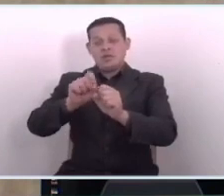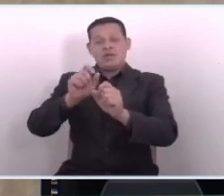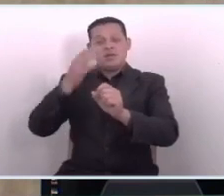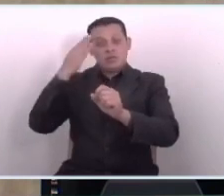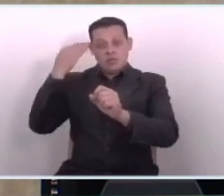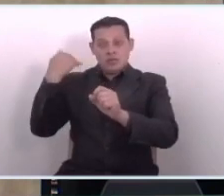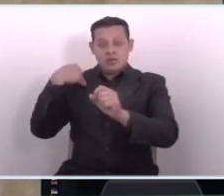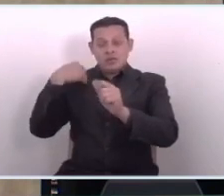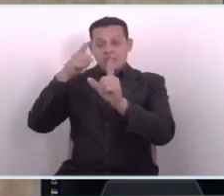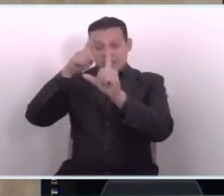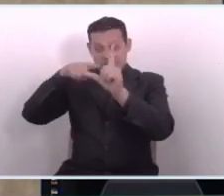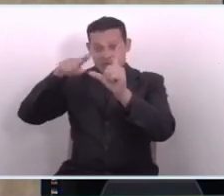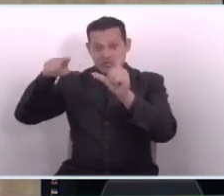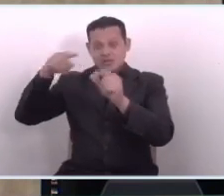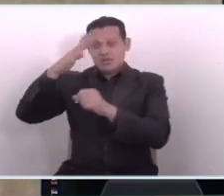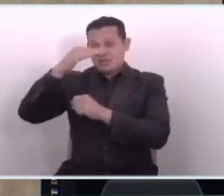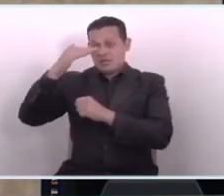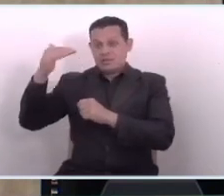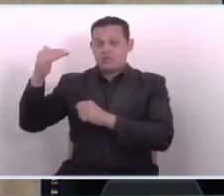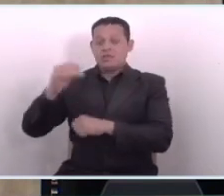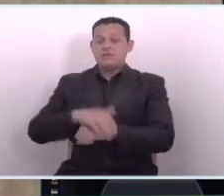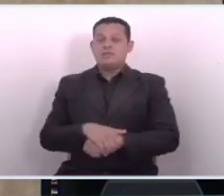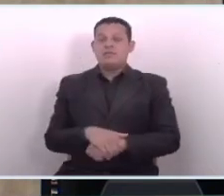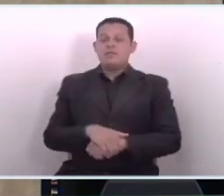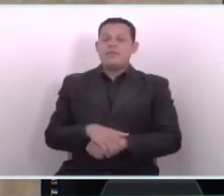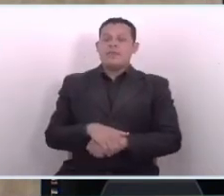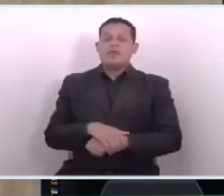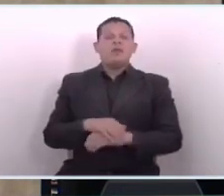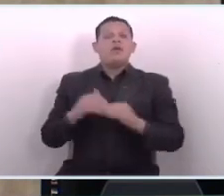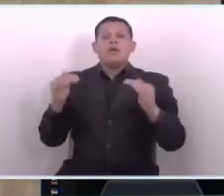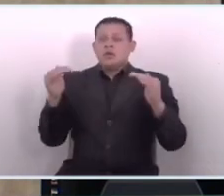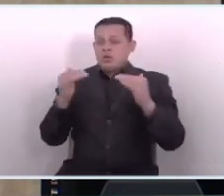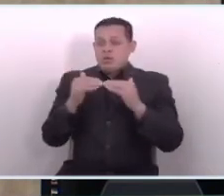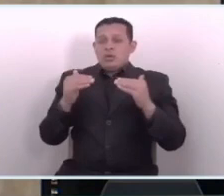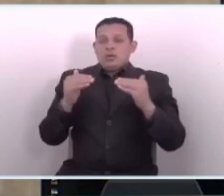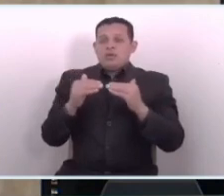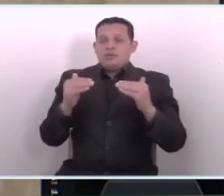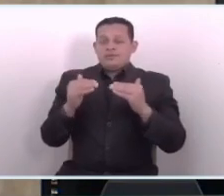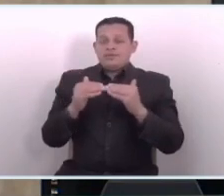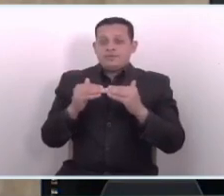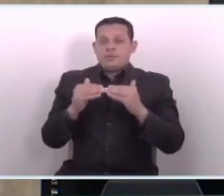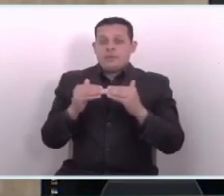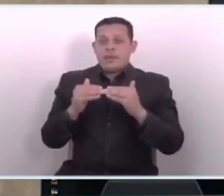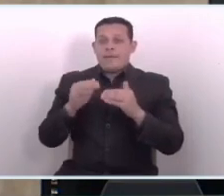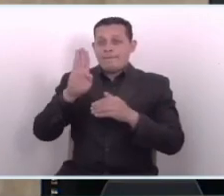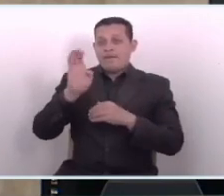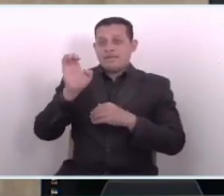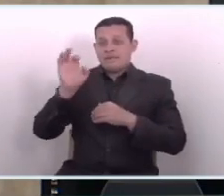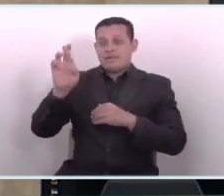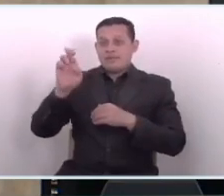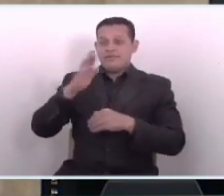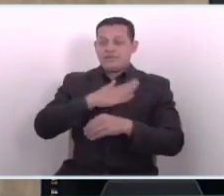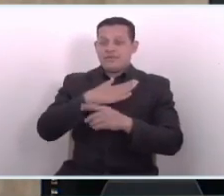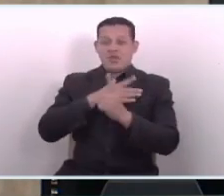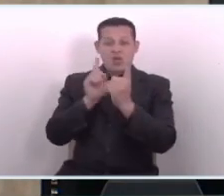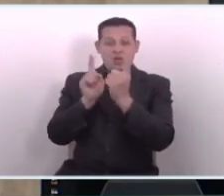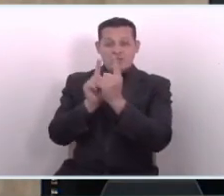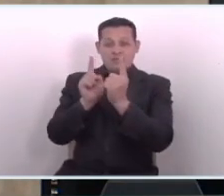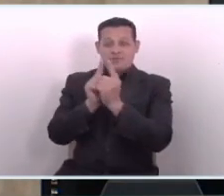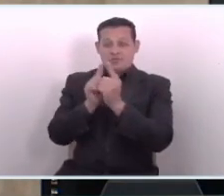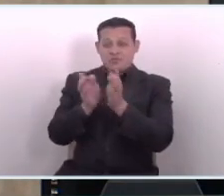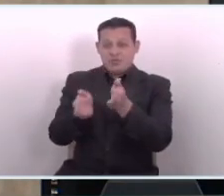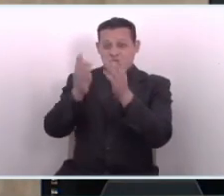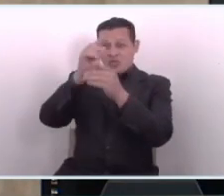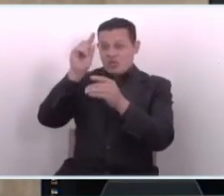para las estadísticas nacionales. También El BCR cuenta con reconocimiento de